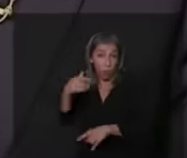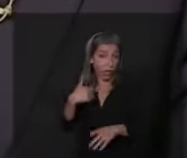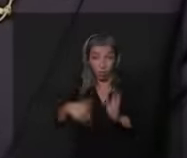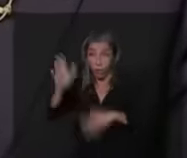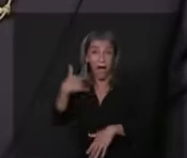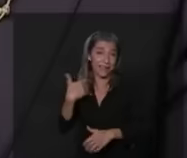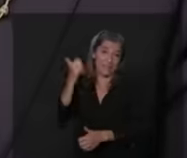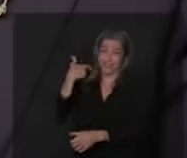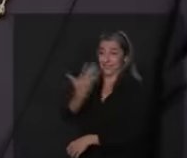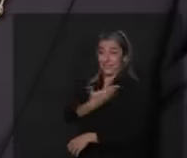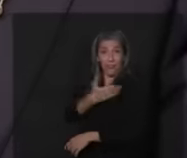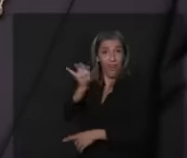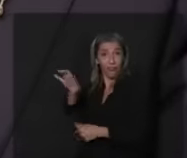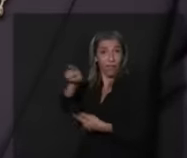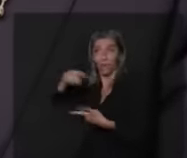Fe.